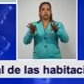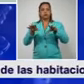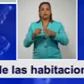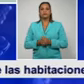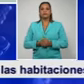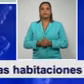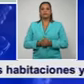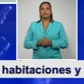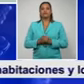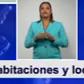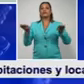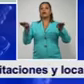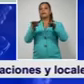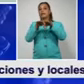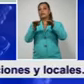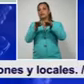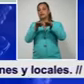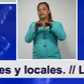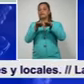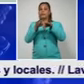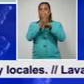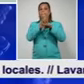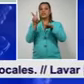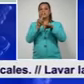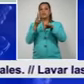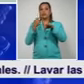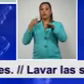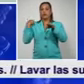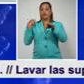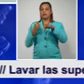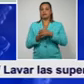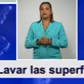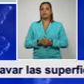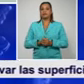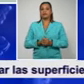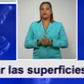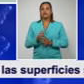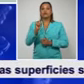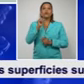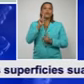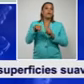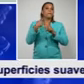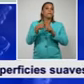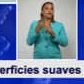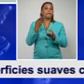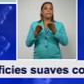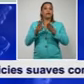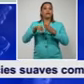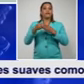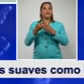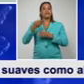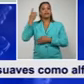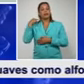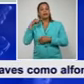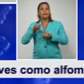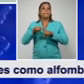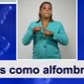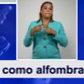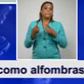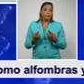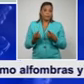meseta, 22 casos en el día de ayer, uno más que la jornada anterior, pero como ha sido